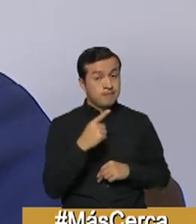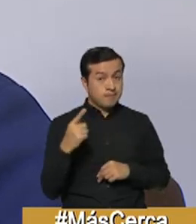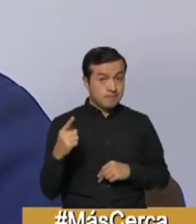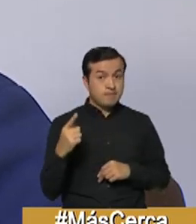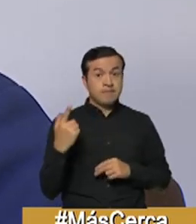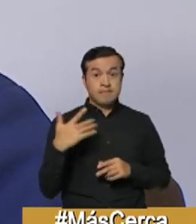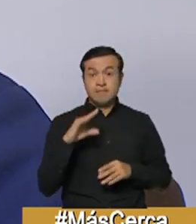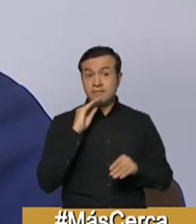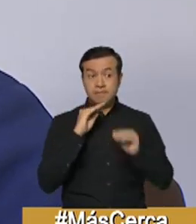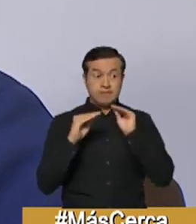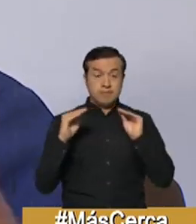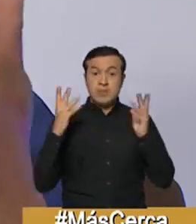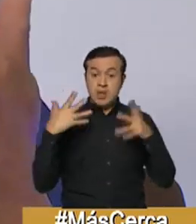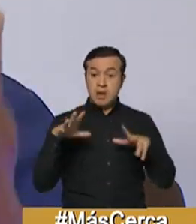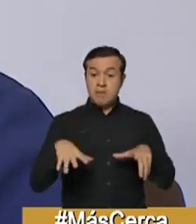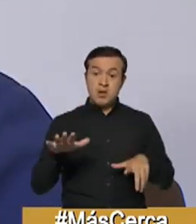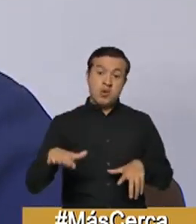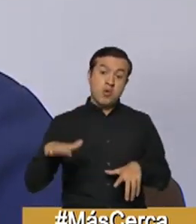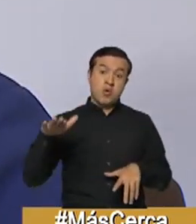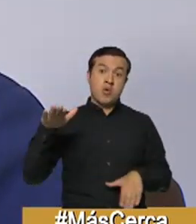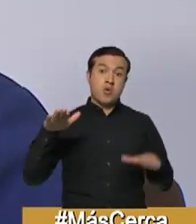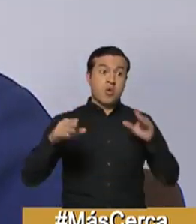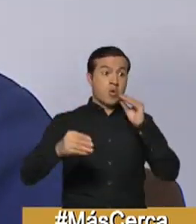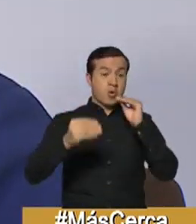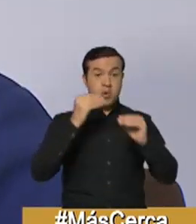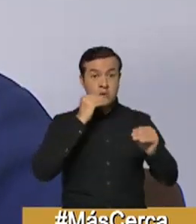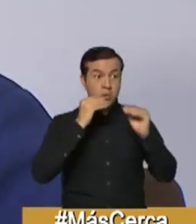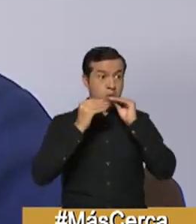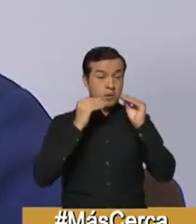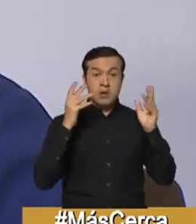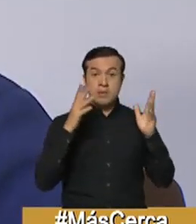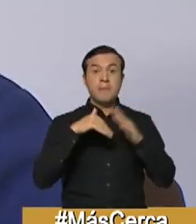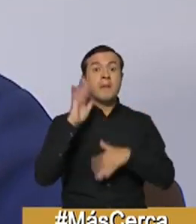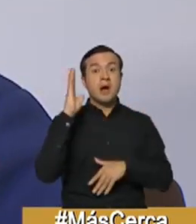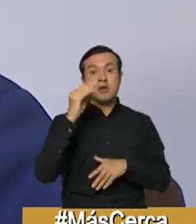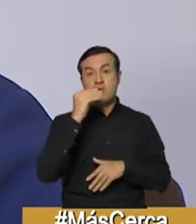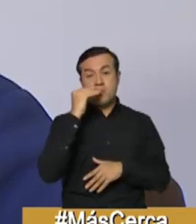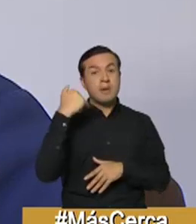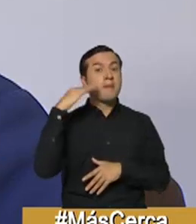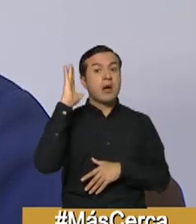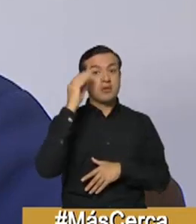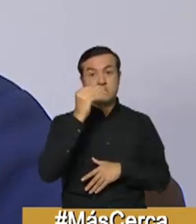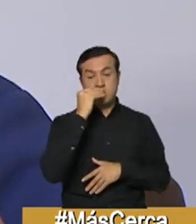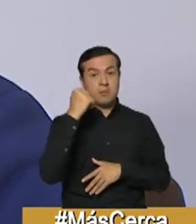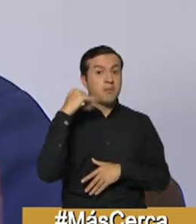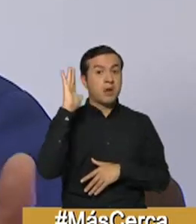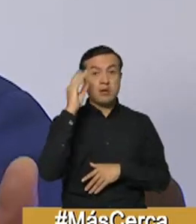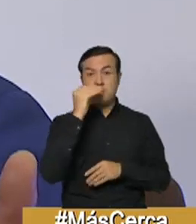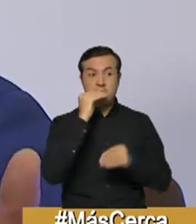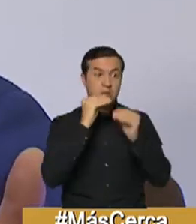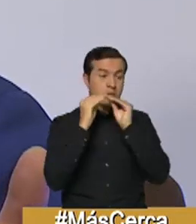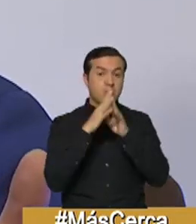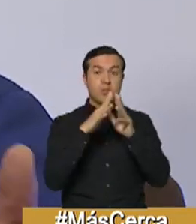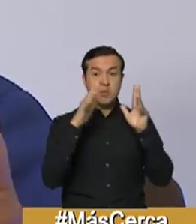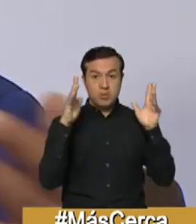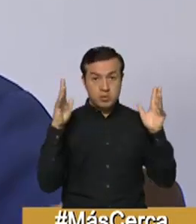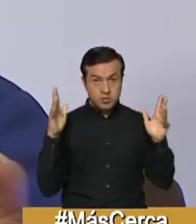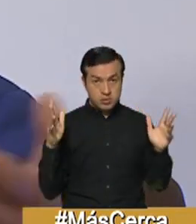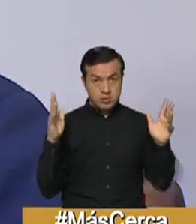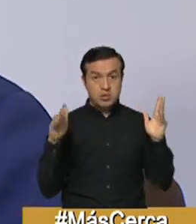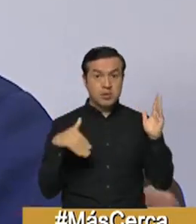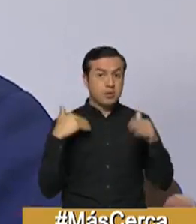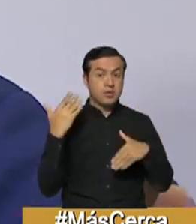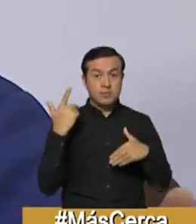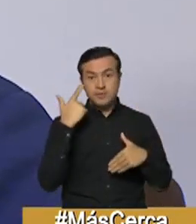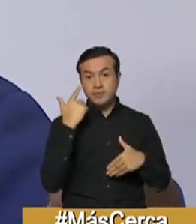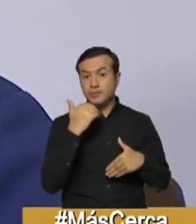como le digo, ya crecen, el alimento incluso ya consumen más de lo que consumen en cachorros. Buscamos ya